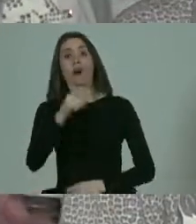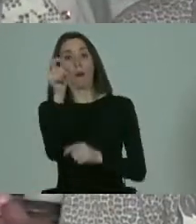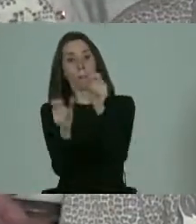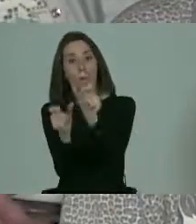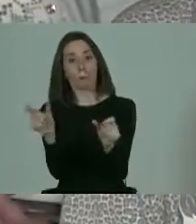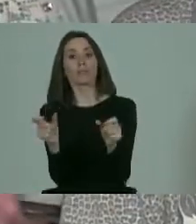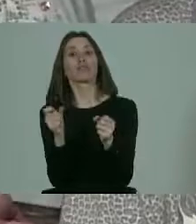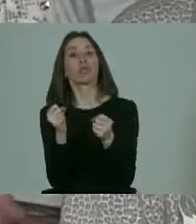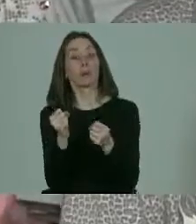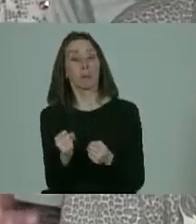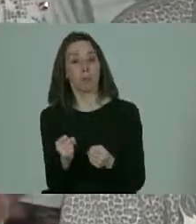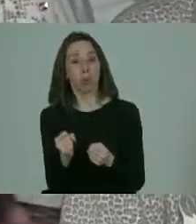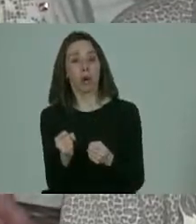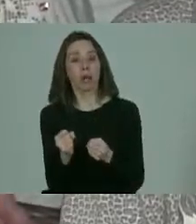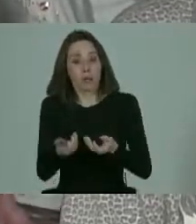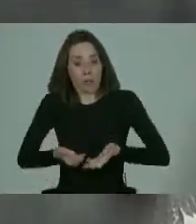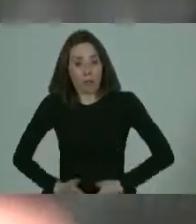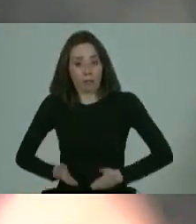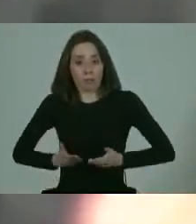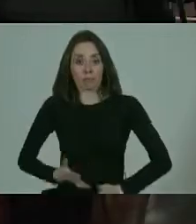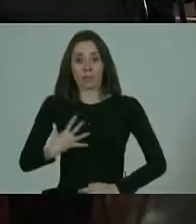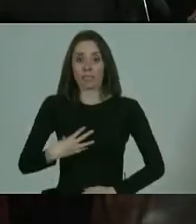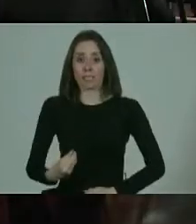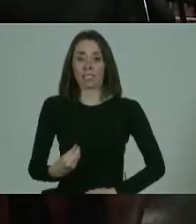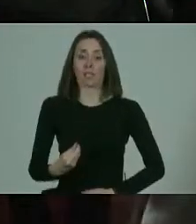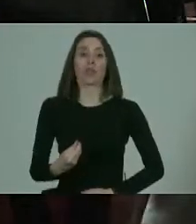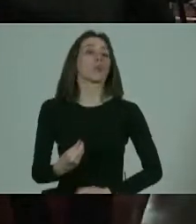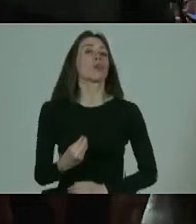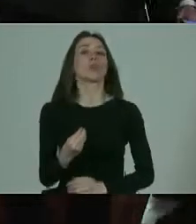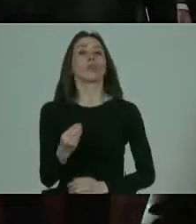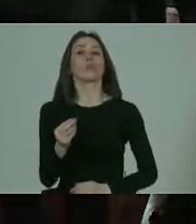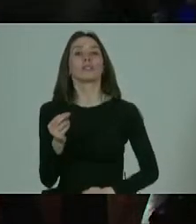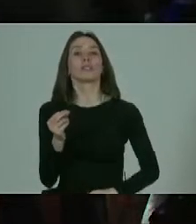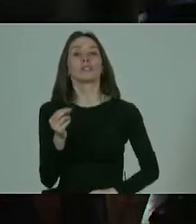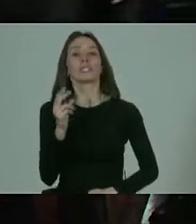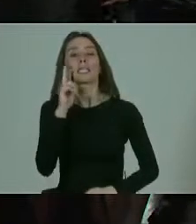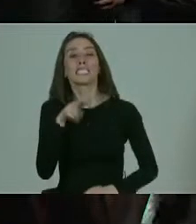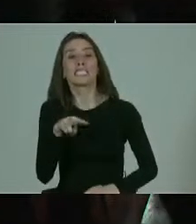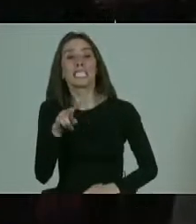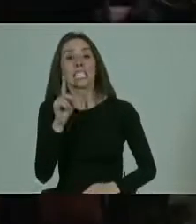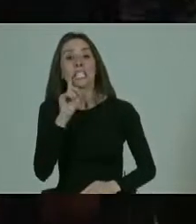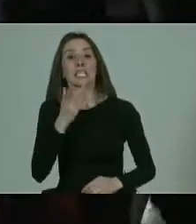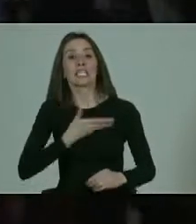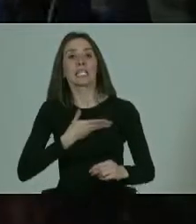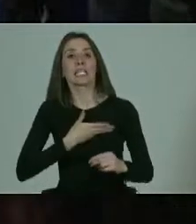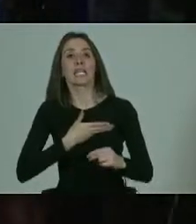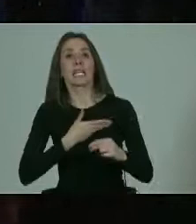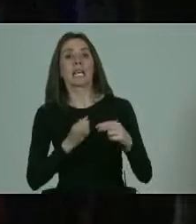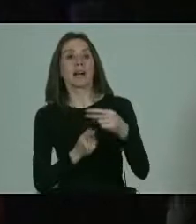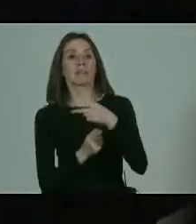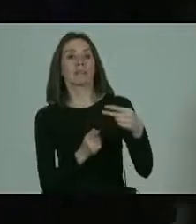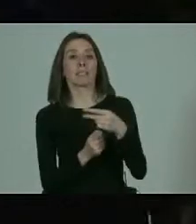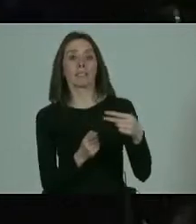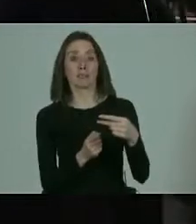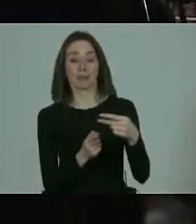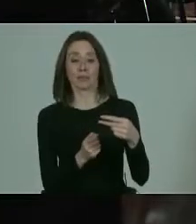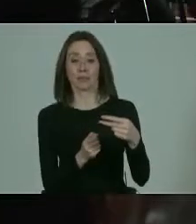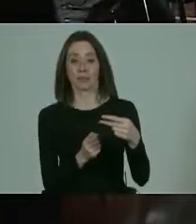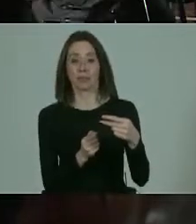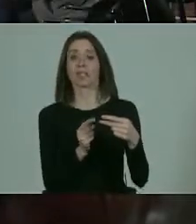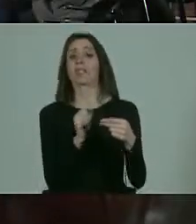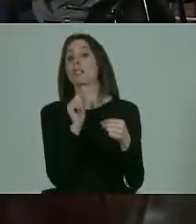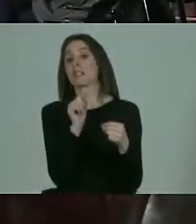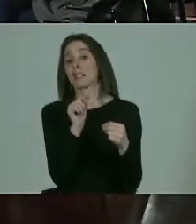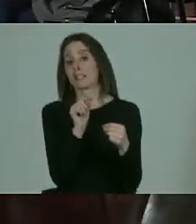puedan reproducirse sin que necesariamente el coito sea el mecanismo es el